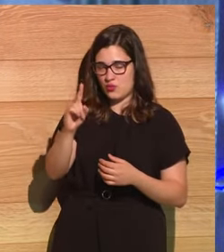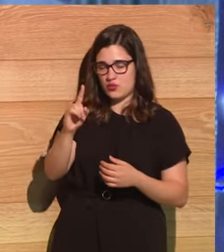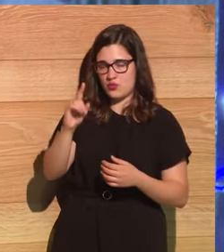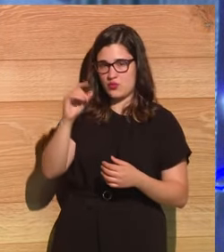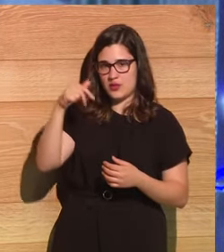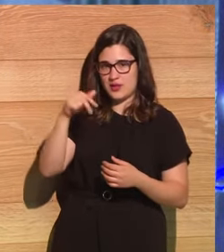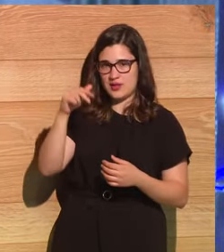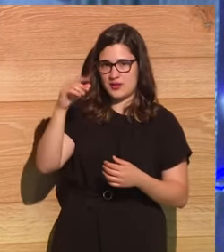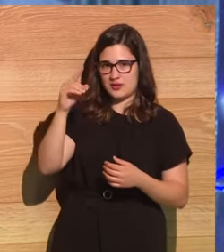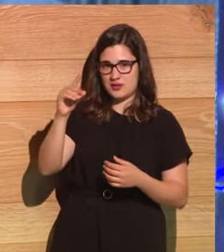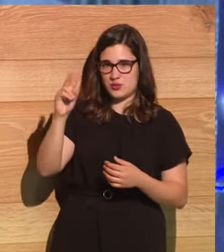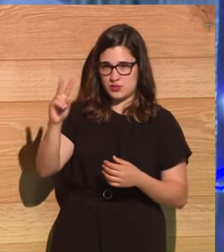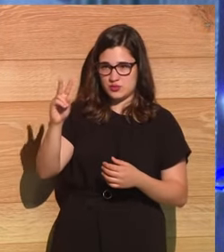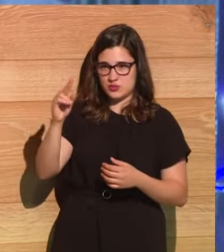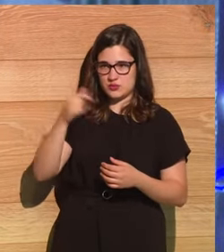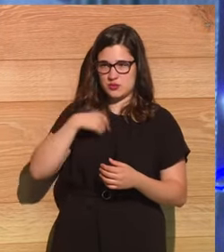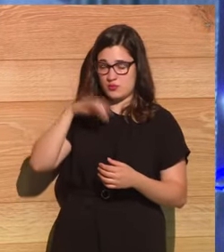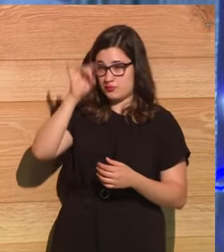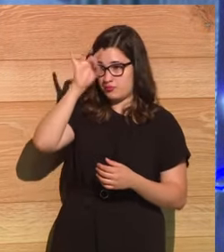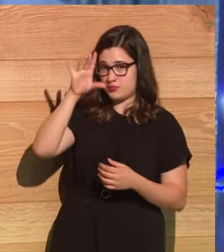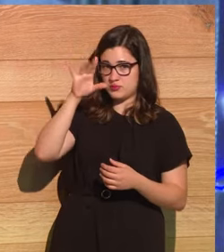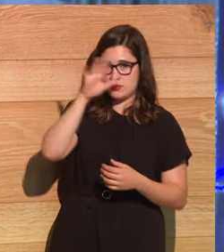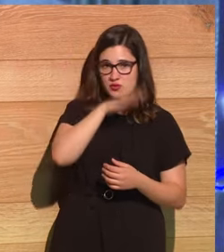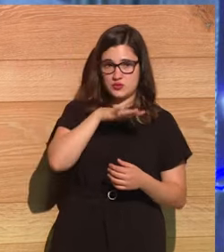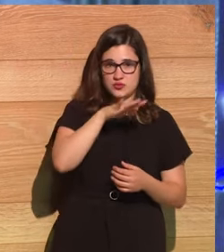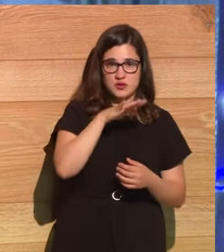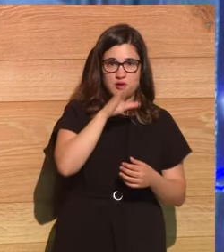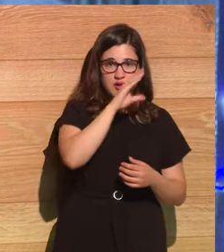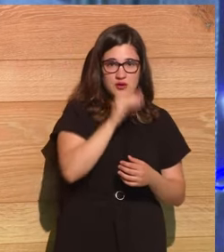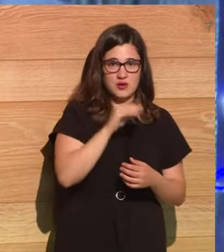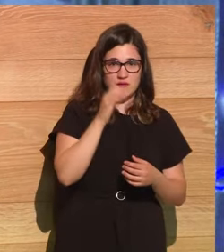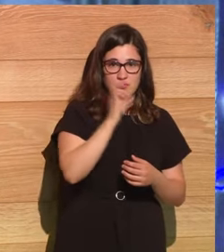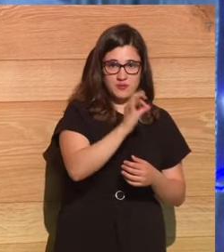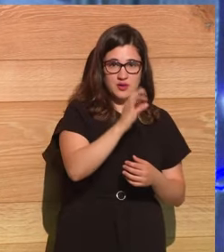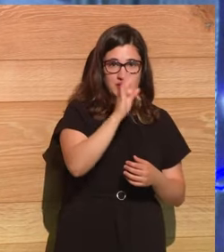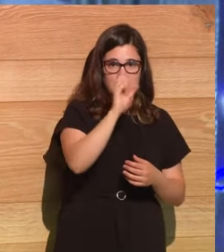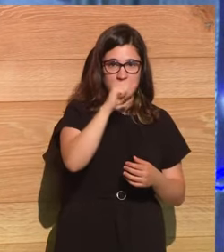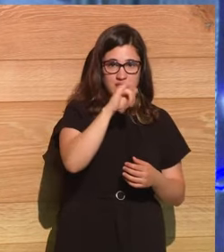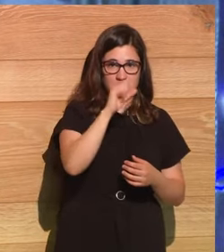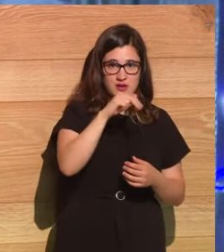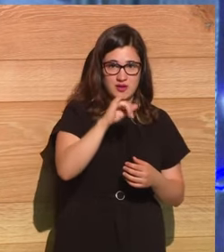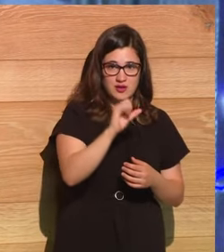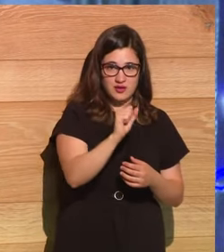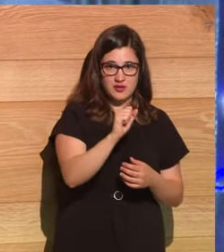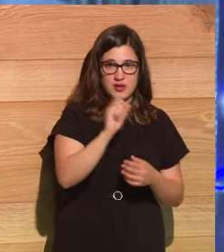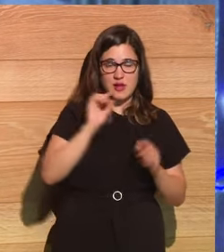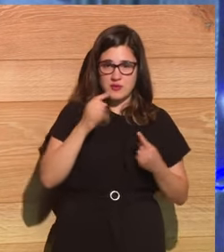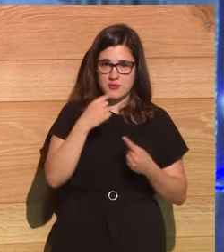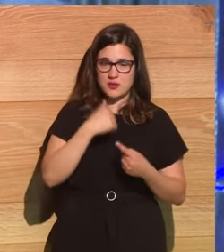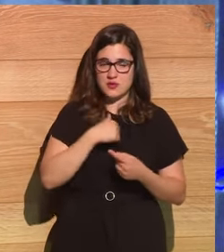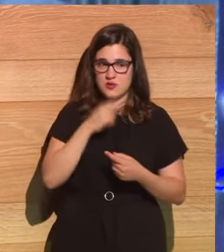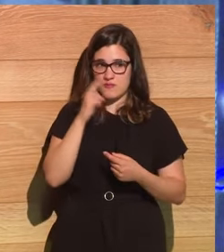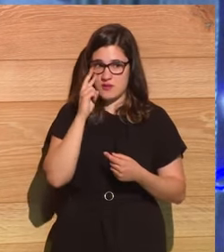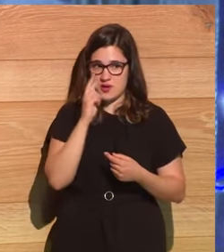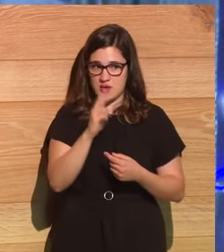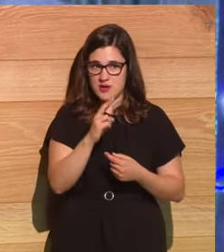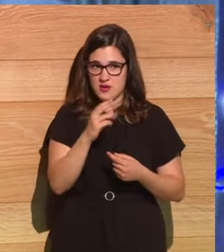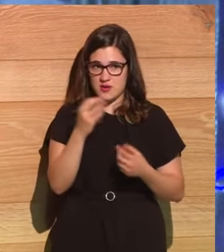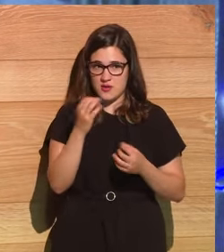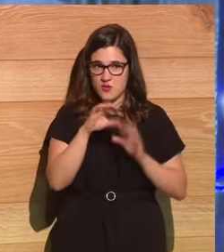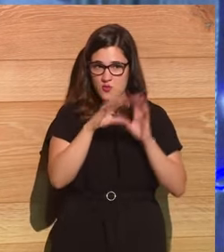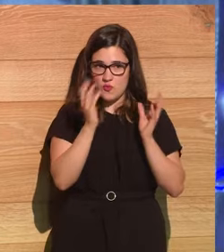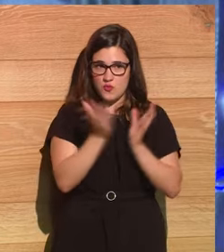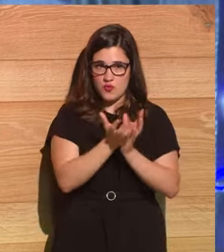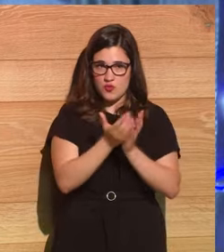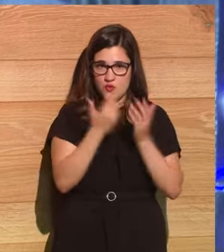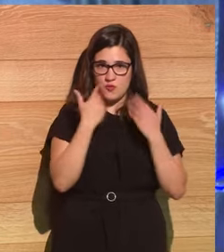me impresionó mucho estando en Tanzania con Hacha, era que era la primera vez que yo veía un mundo humano